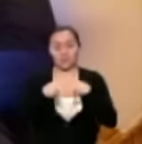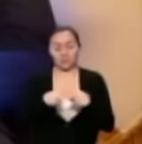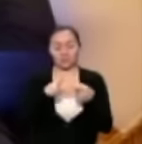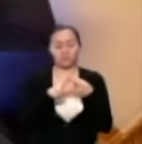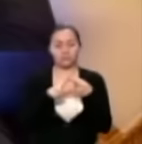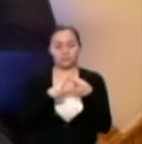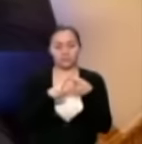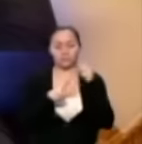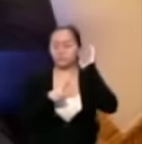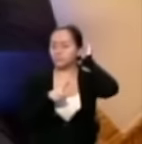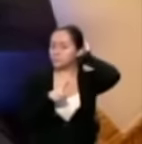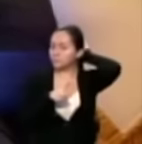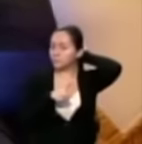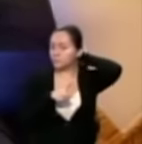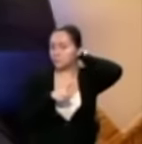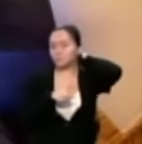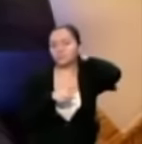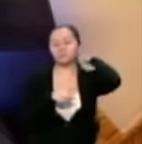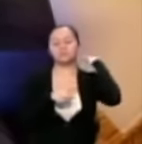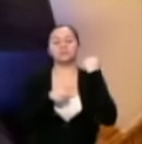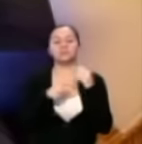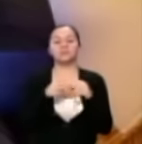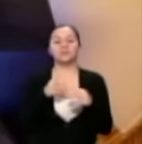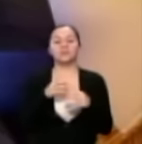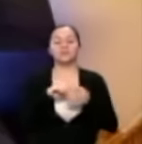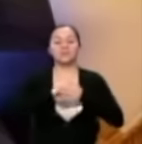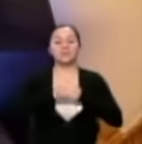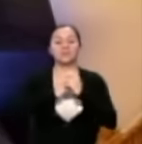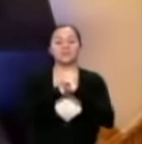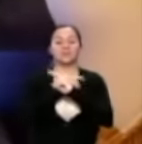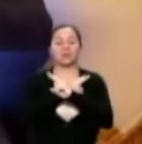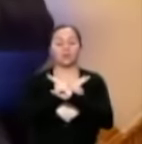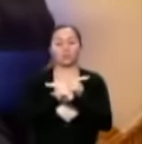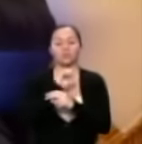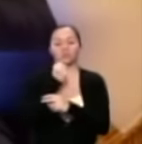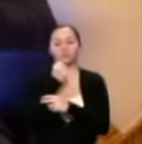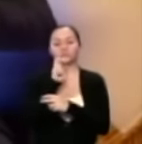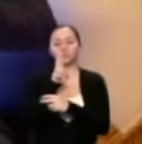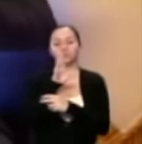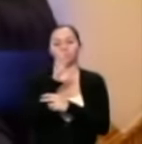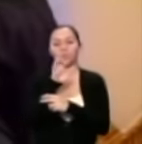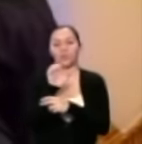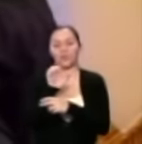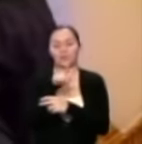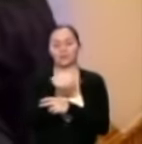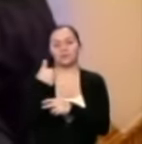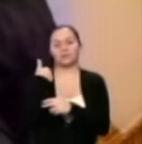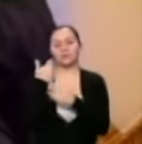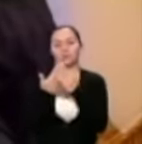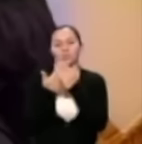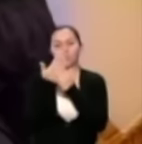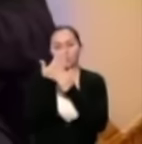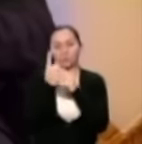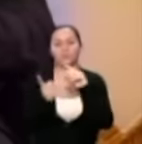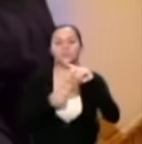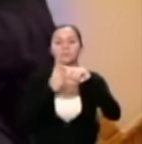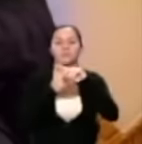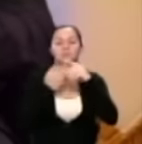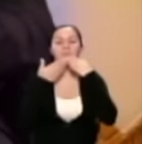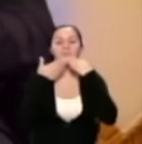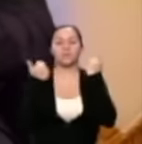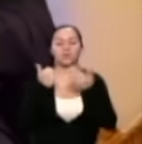vez con Seguro Sucre, hace casi 9 meses, se generaron nuevos y mejores beneficios para